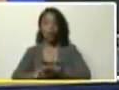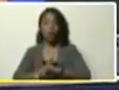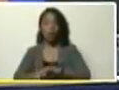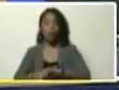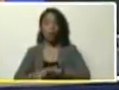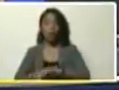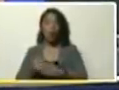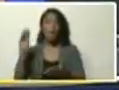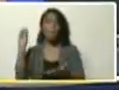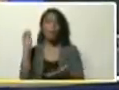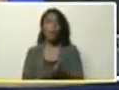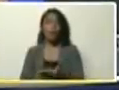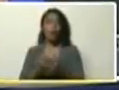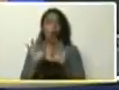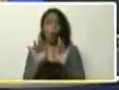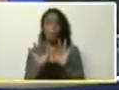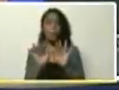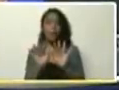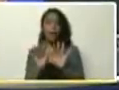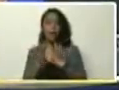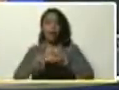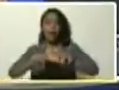poner los pies sobre la tierra,